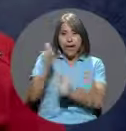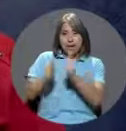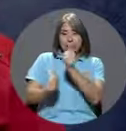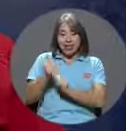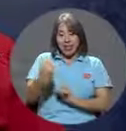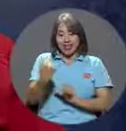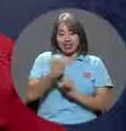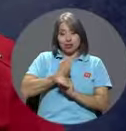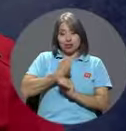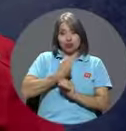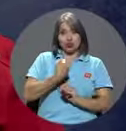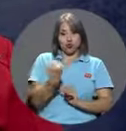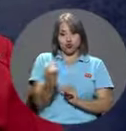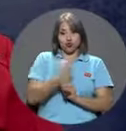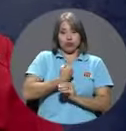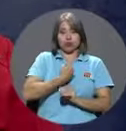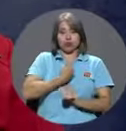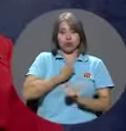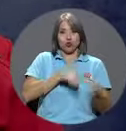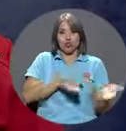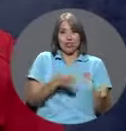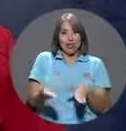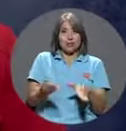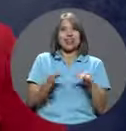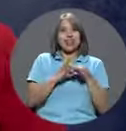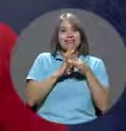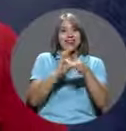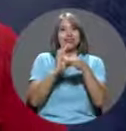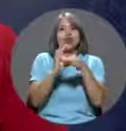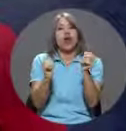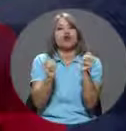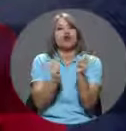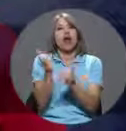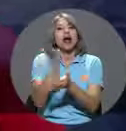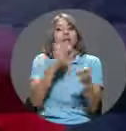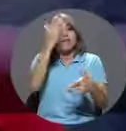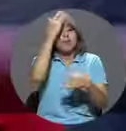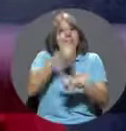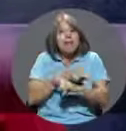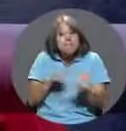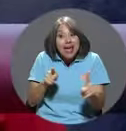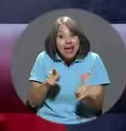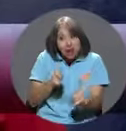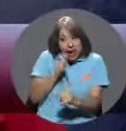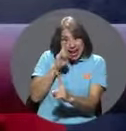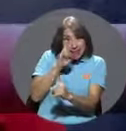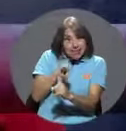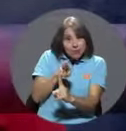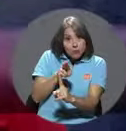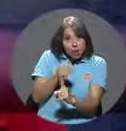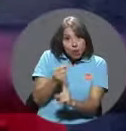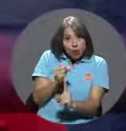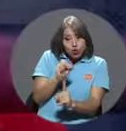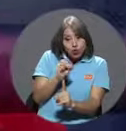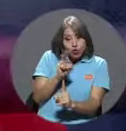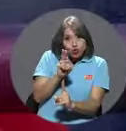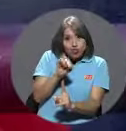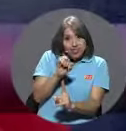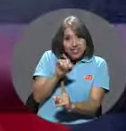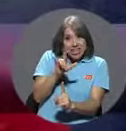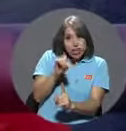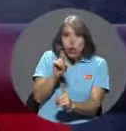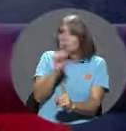de enfermedad, pero el suicidio como tal tenemos que entenderlo que no es una enfermedad. Yo creo que,